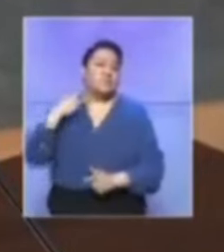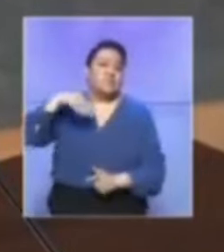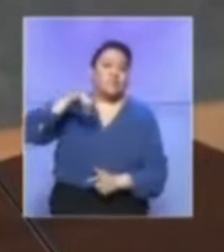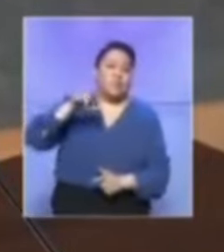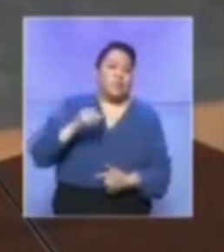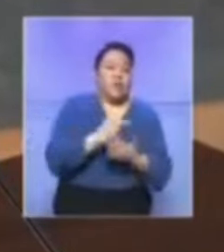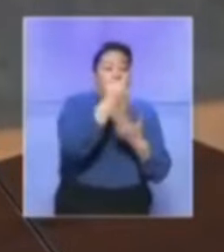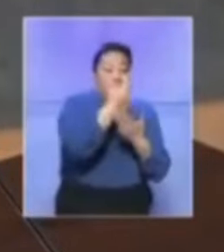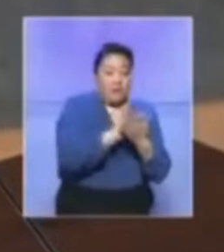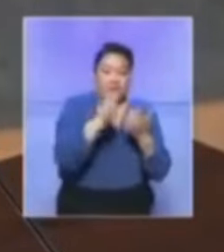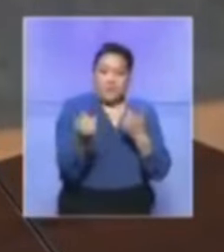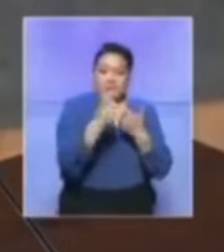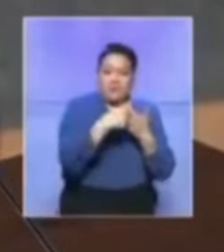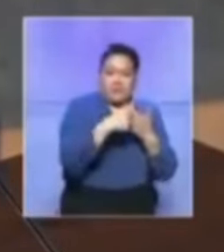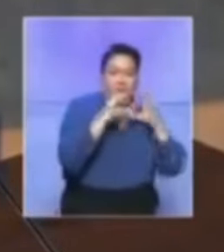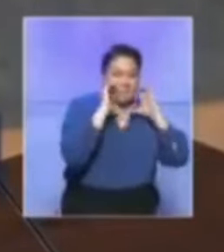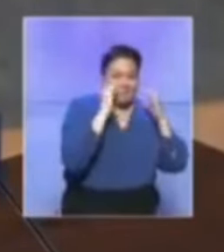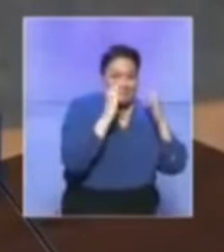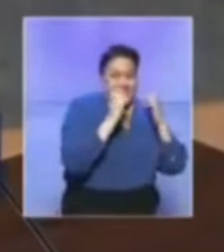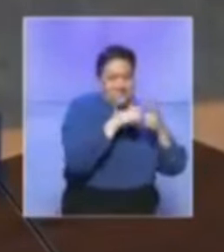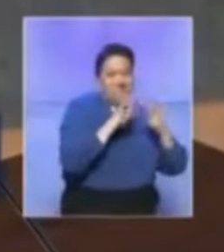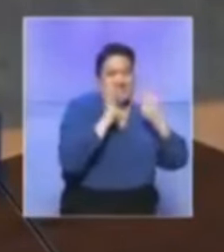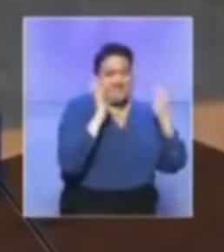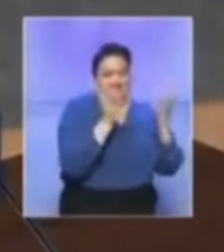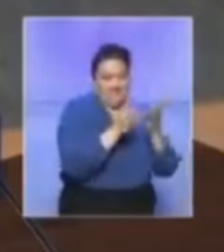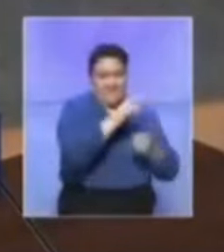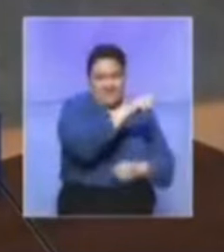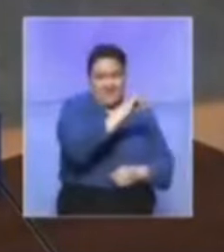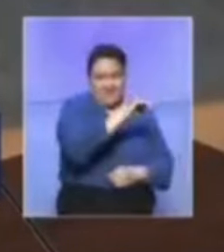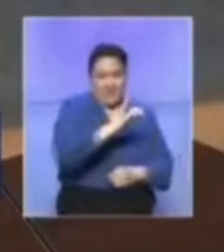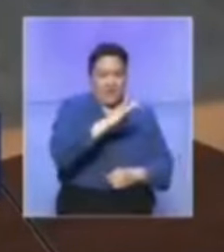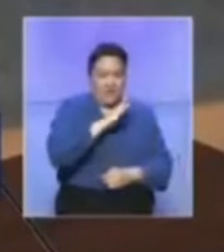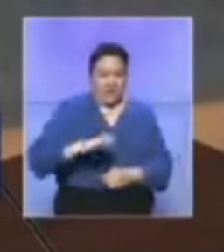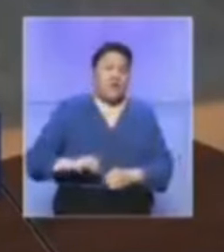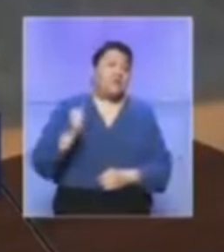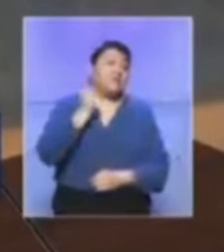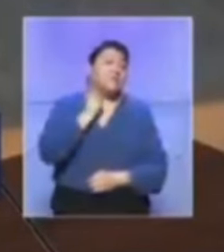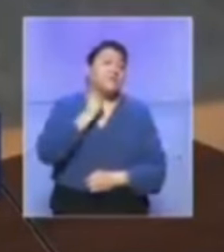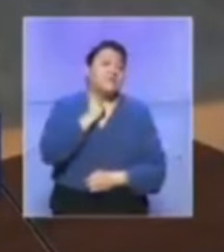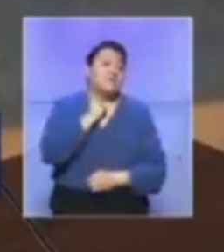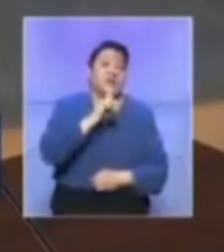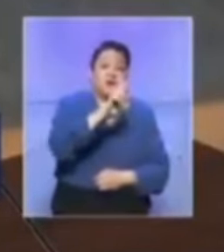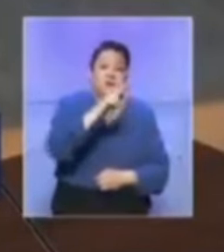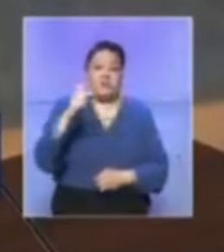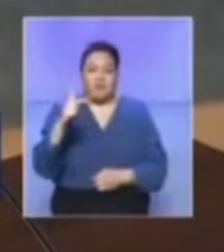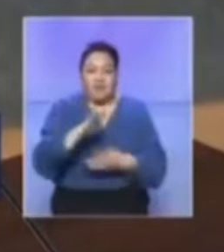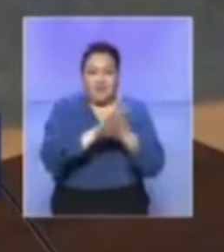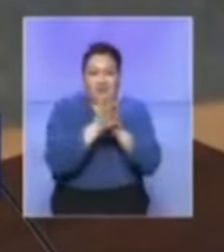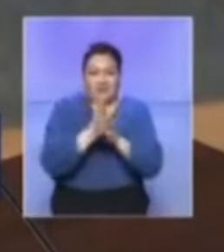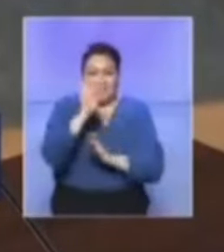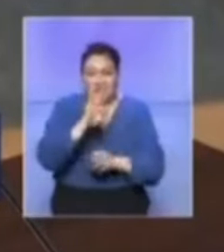el registro otorgado por el Consejo General del Instituto Nacional Electoral a la candidatura a la senaduría por el principio de representación